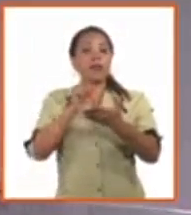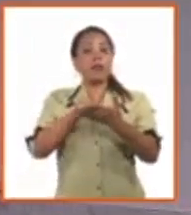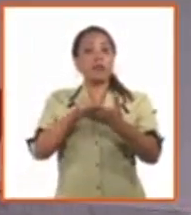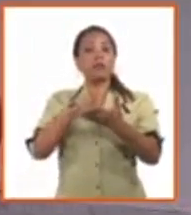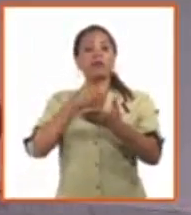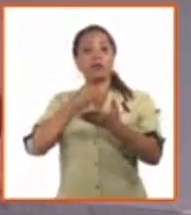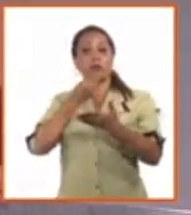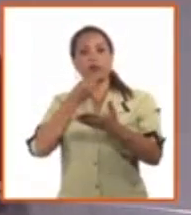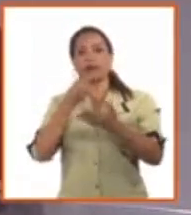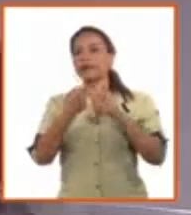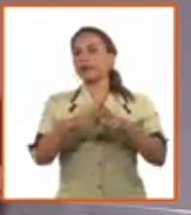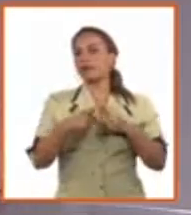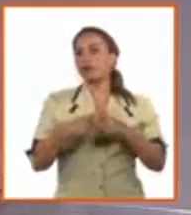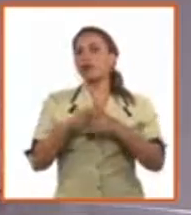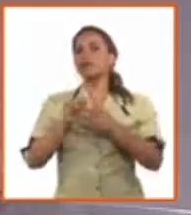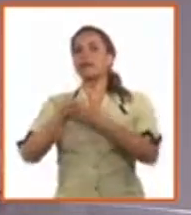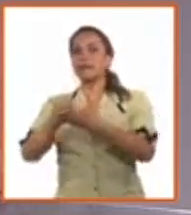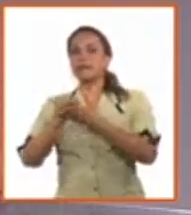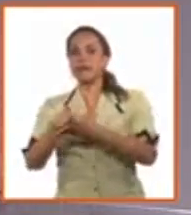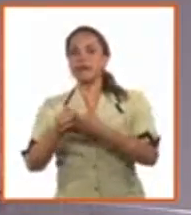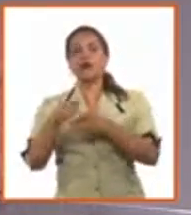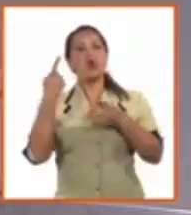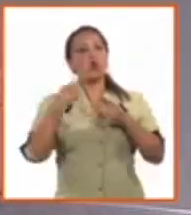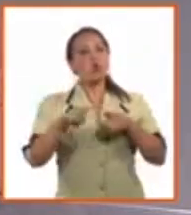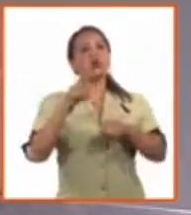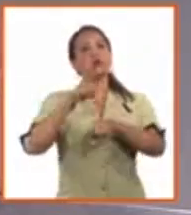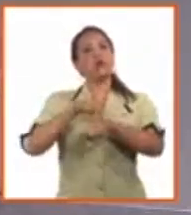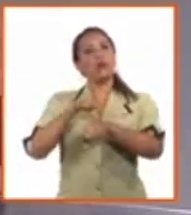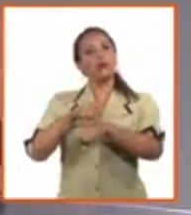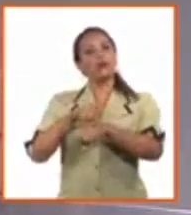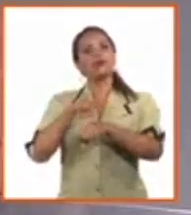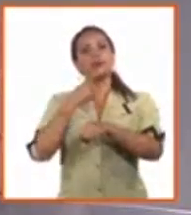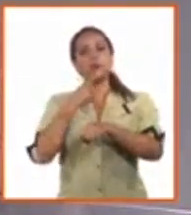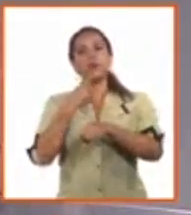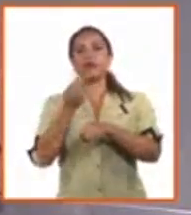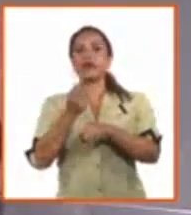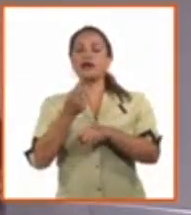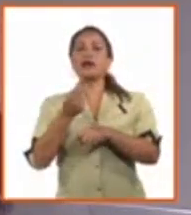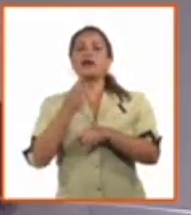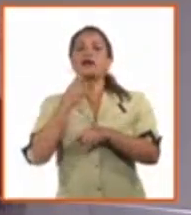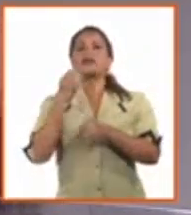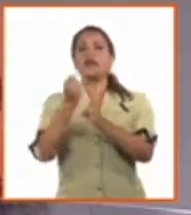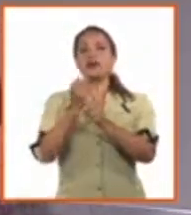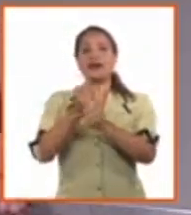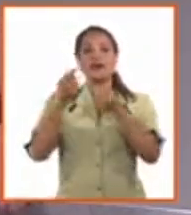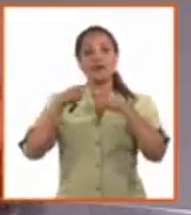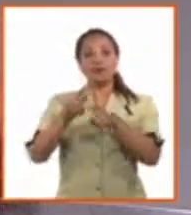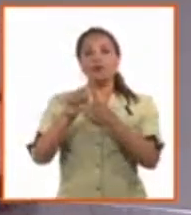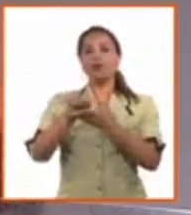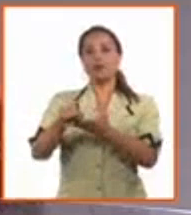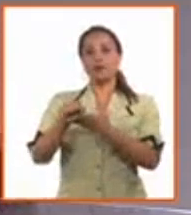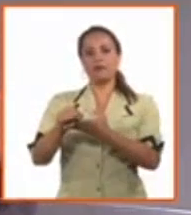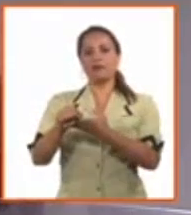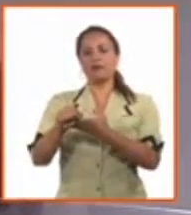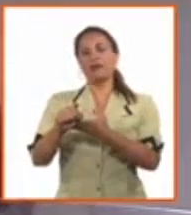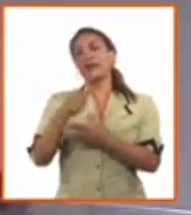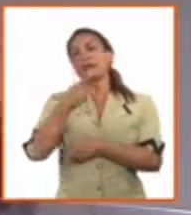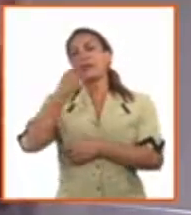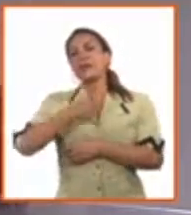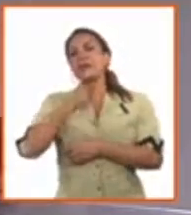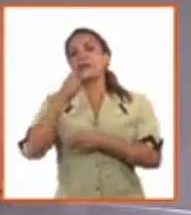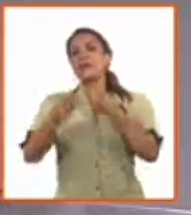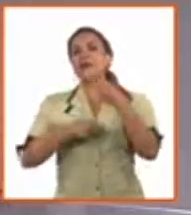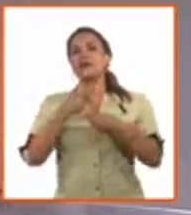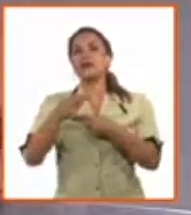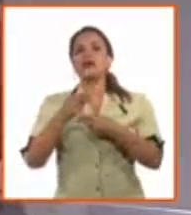a ser proveedores una solución o de un servicio otros momentos van a ser consumidores de ese servicio pero además lo tenemos que hacer